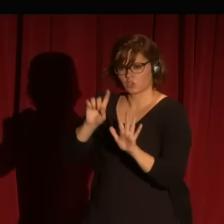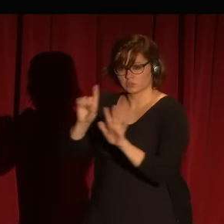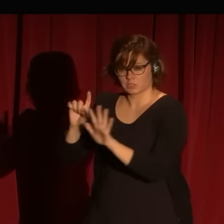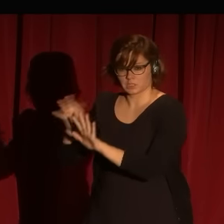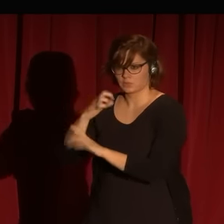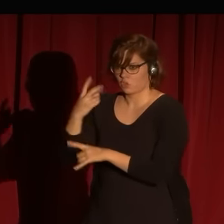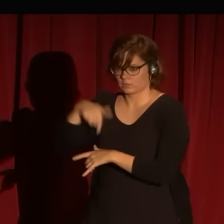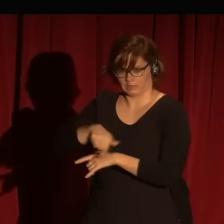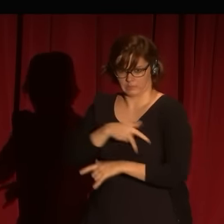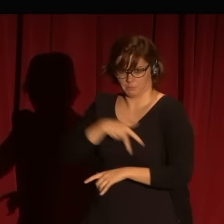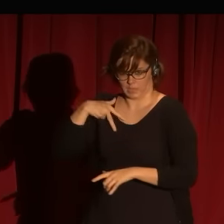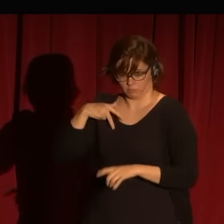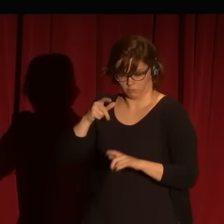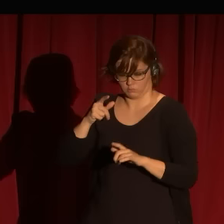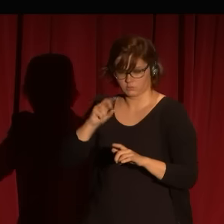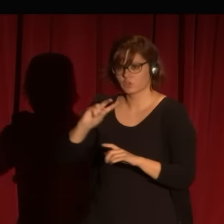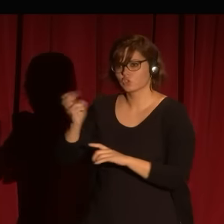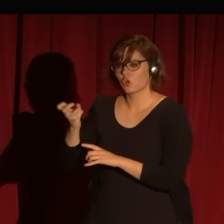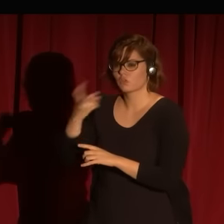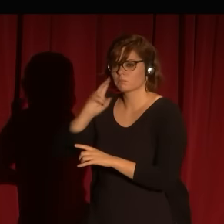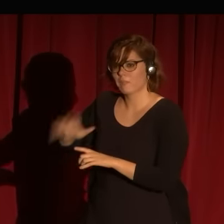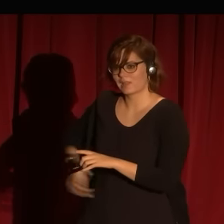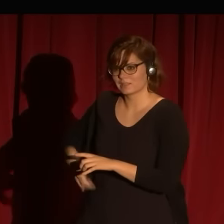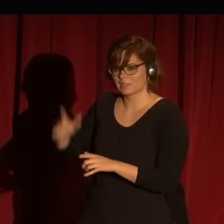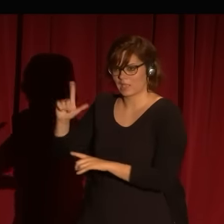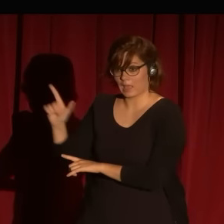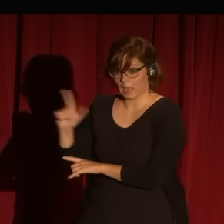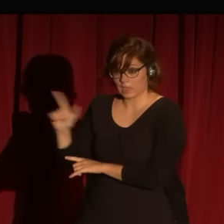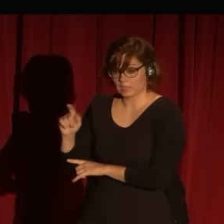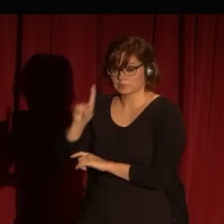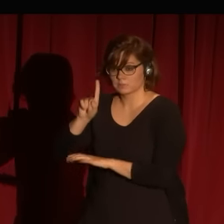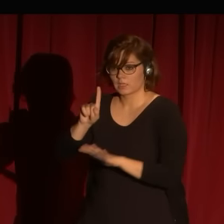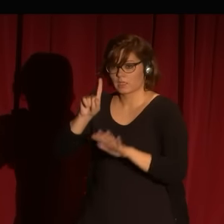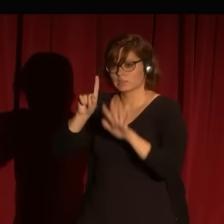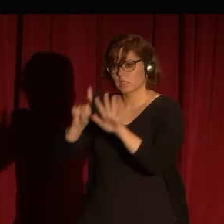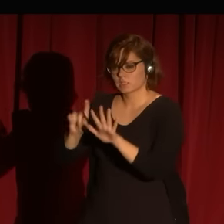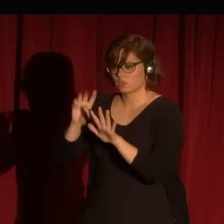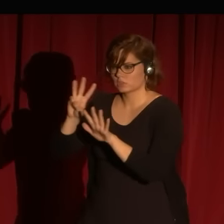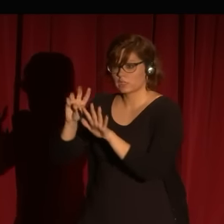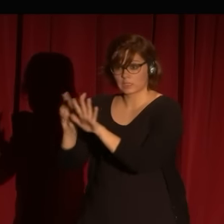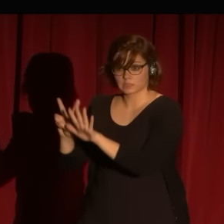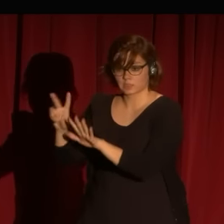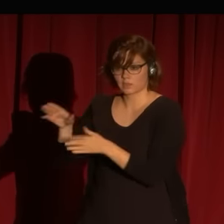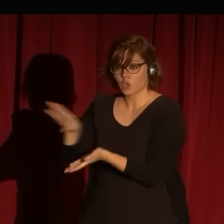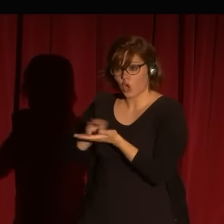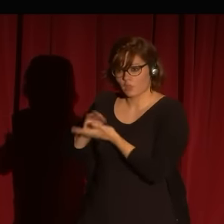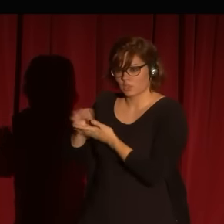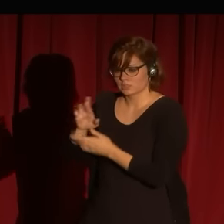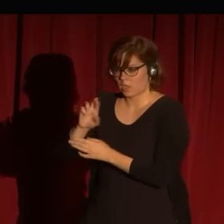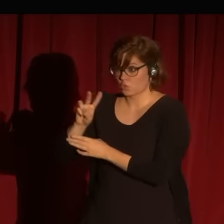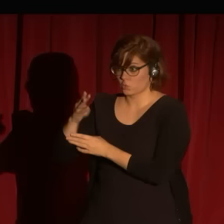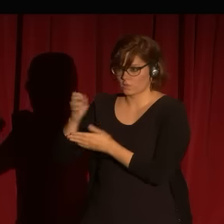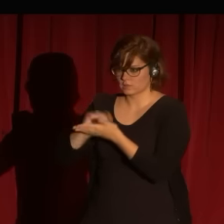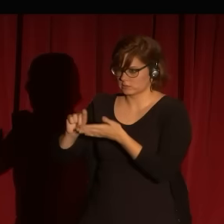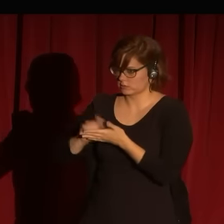Prado y otros dos en la colección del Marqués de Leganés en 1637 un coleccionista de quien rubens ha dicho en una carta que es uno de los